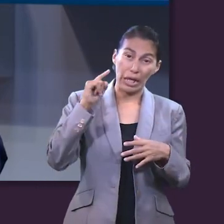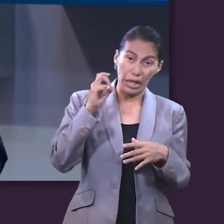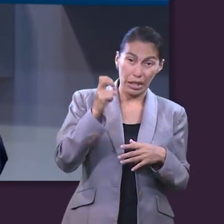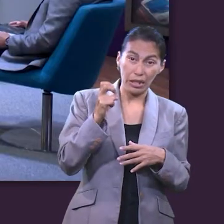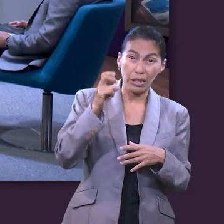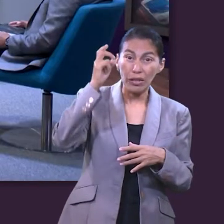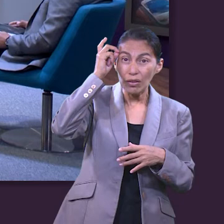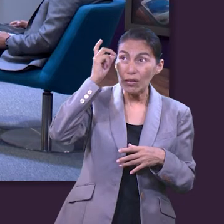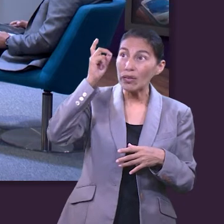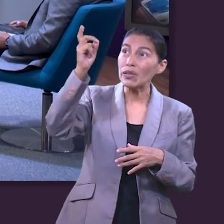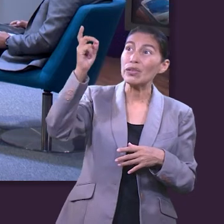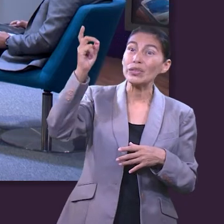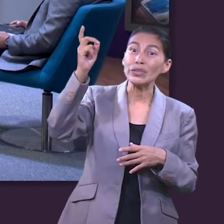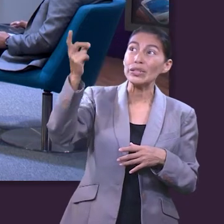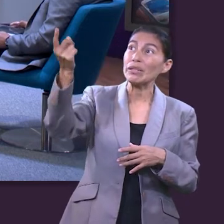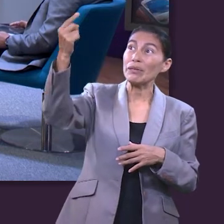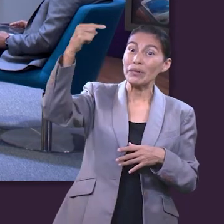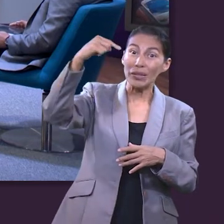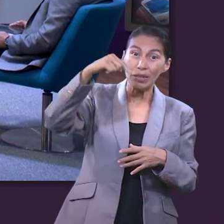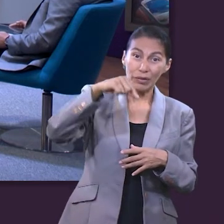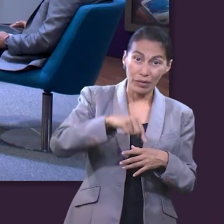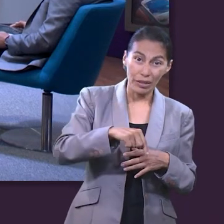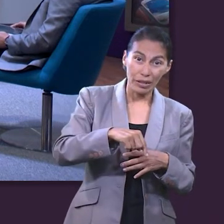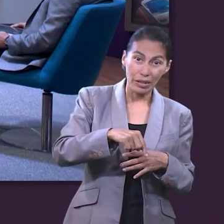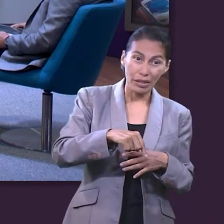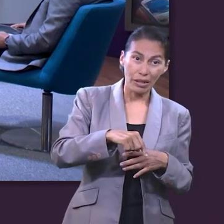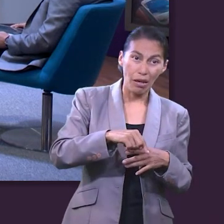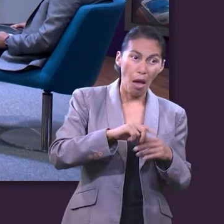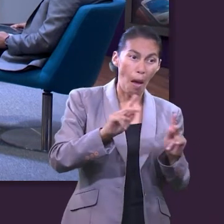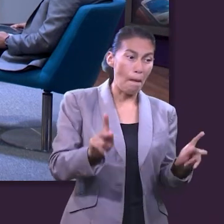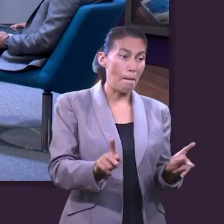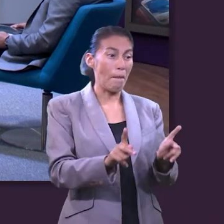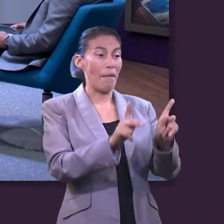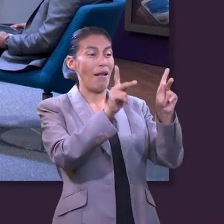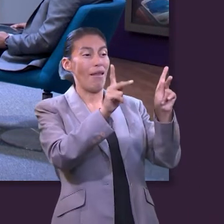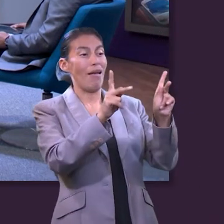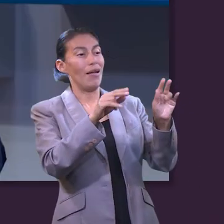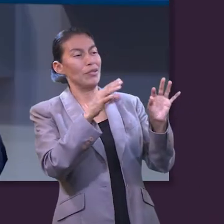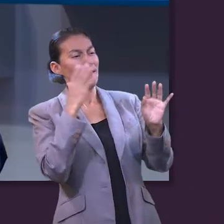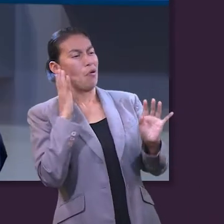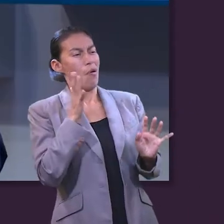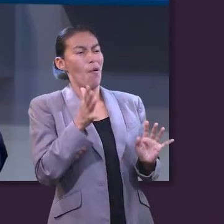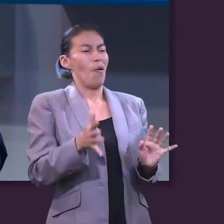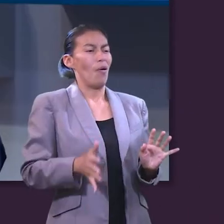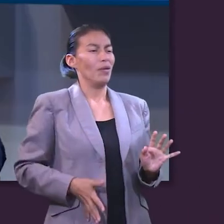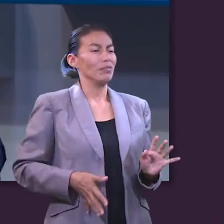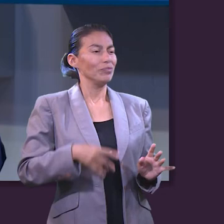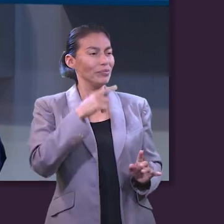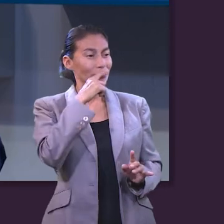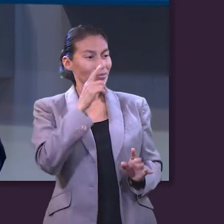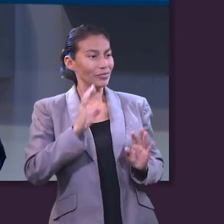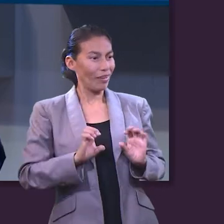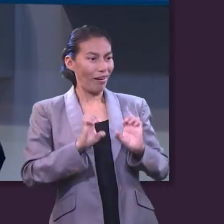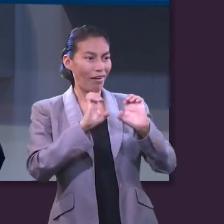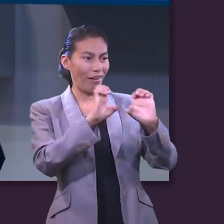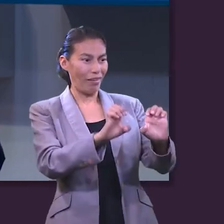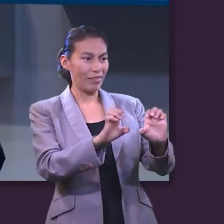era Dios encarnado, no vino a nacer en el palacio aquel, en el gran